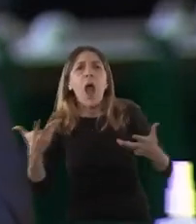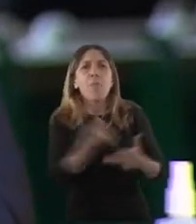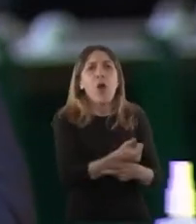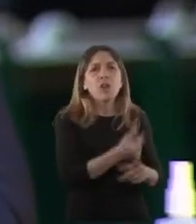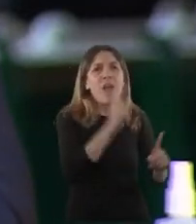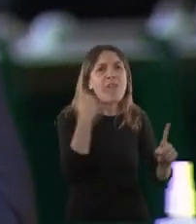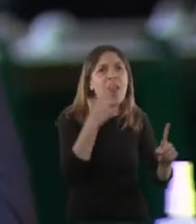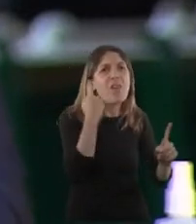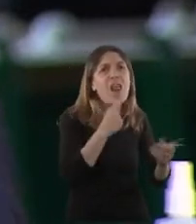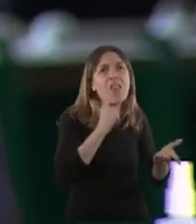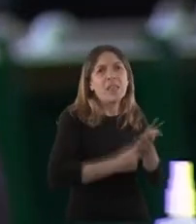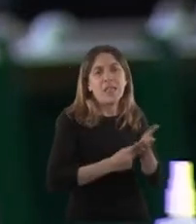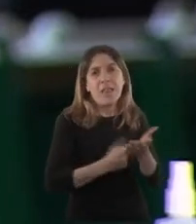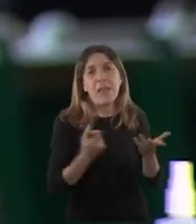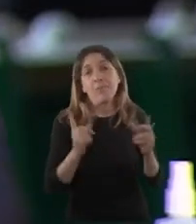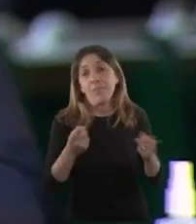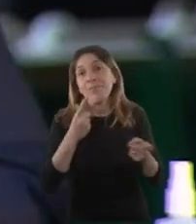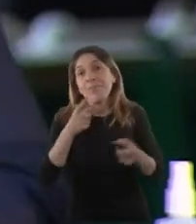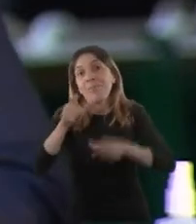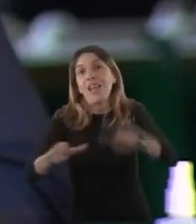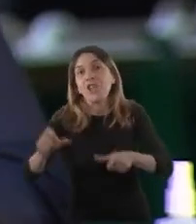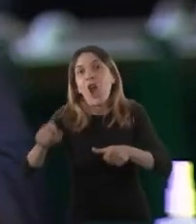sector.